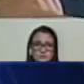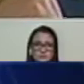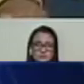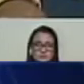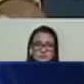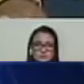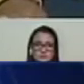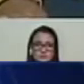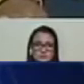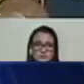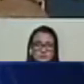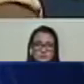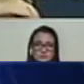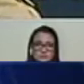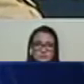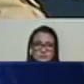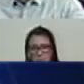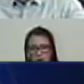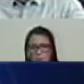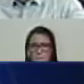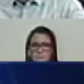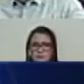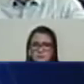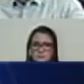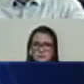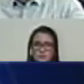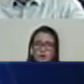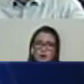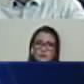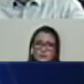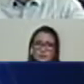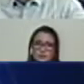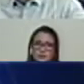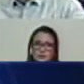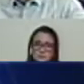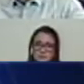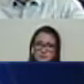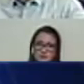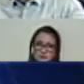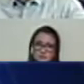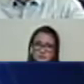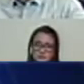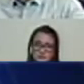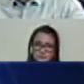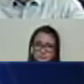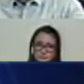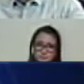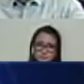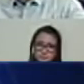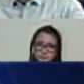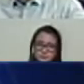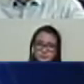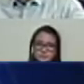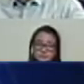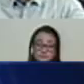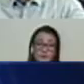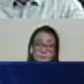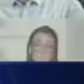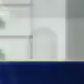Y resulta, y así manipulan, es una forma de manipular la elección, que cuando se acerca una elección de gobernadores en Estados Unidos, empiezan a